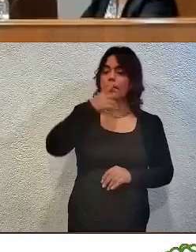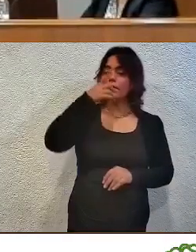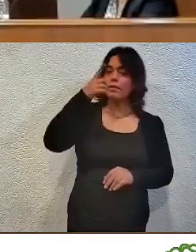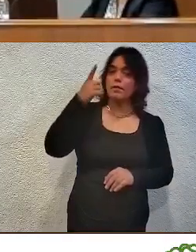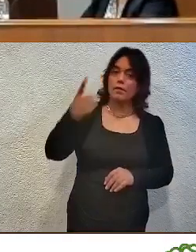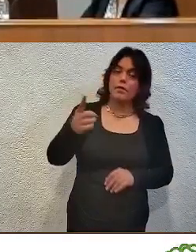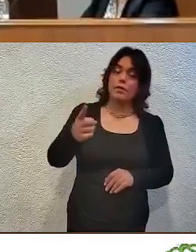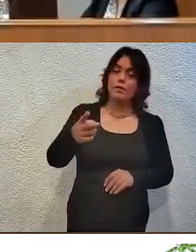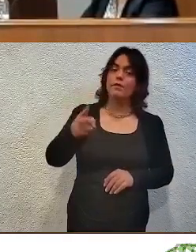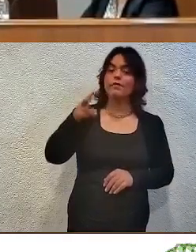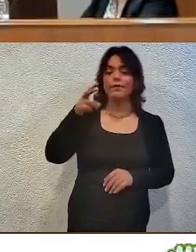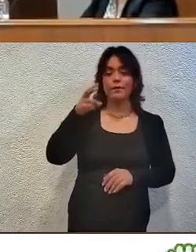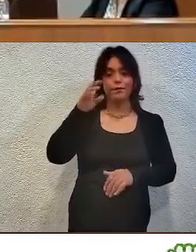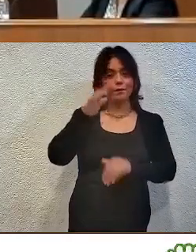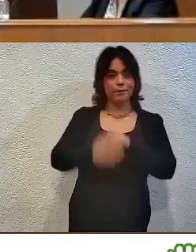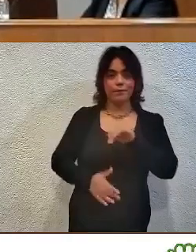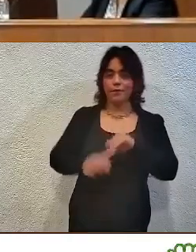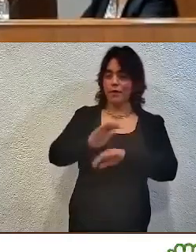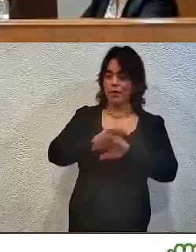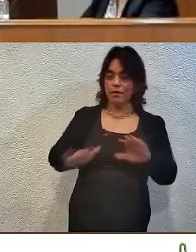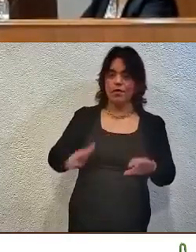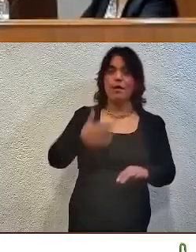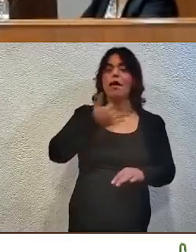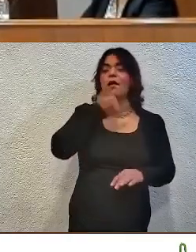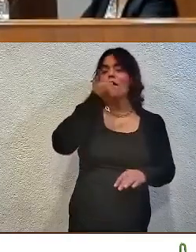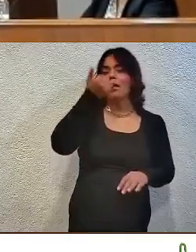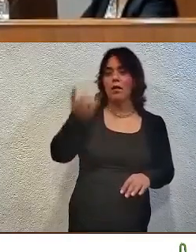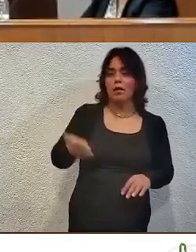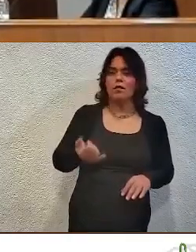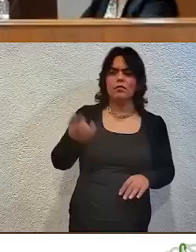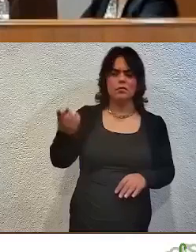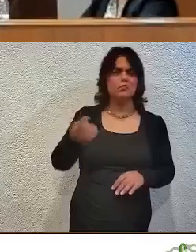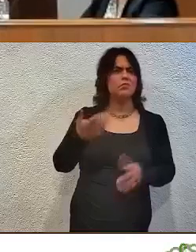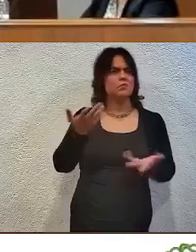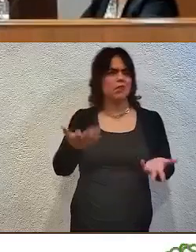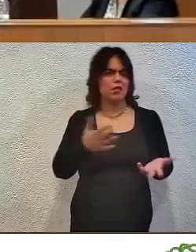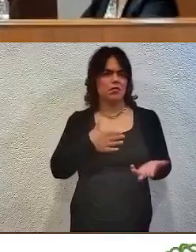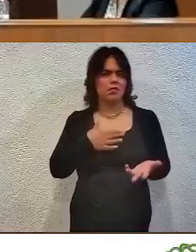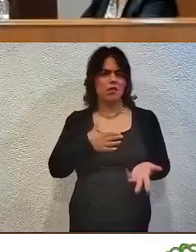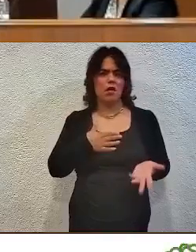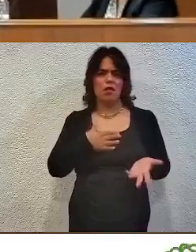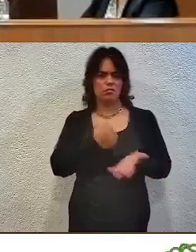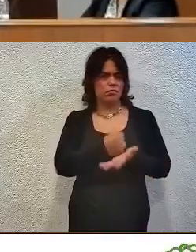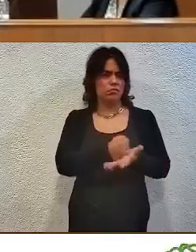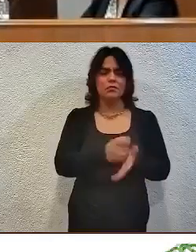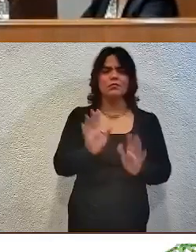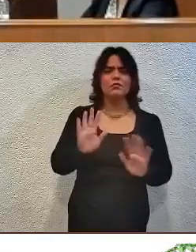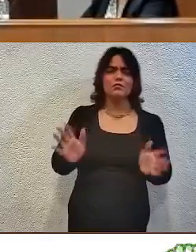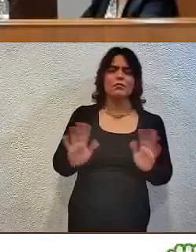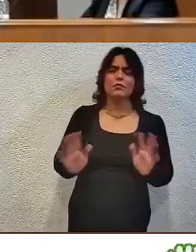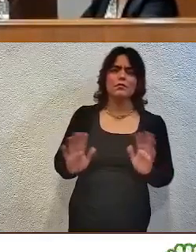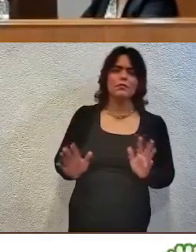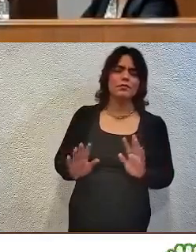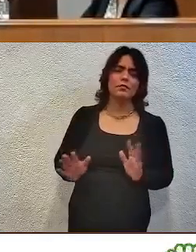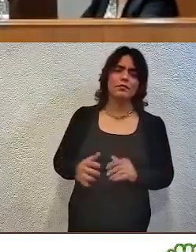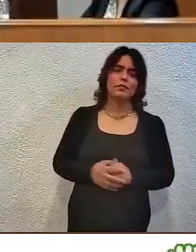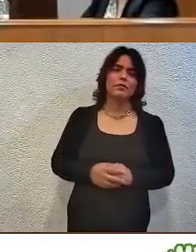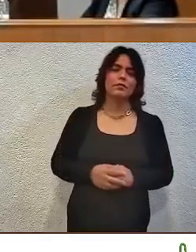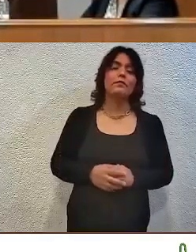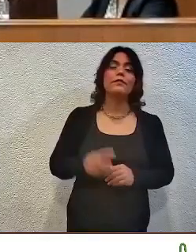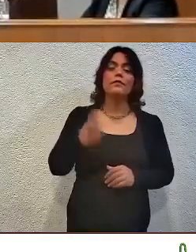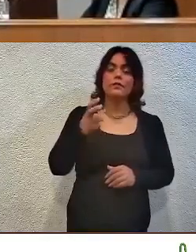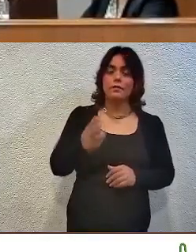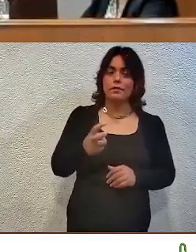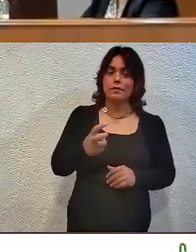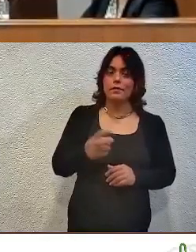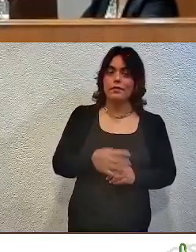la promovente no demanda ni reclama alguna prestación o derecho laboral vulnerado en la resolución impugnada. Como se puede observar,